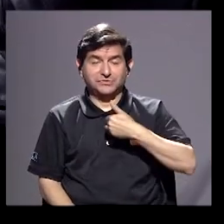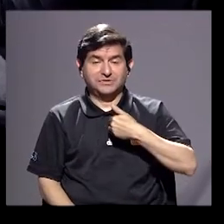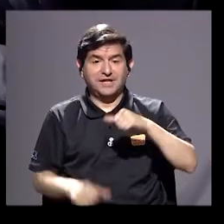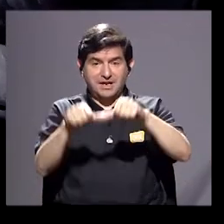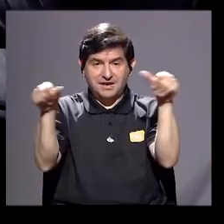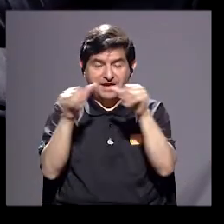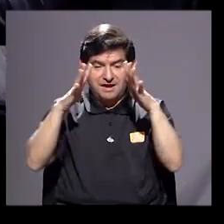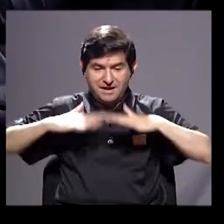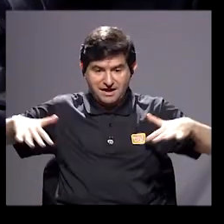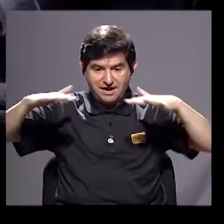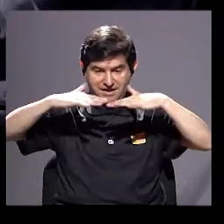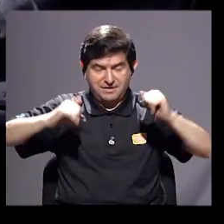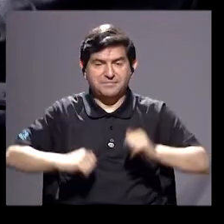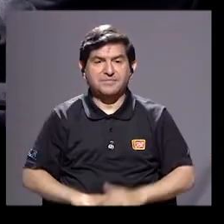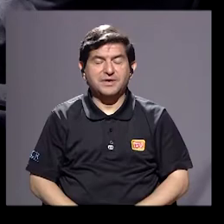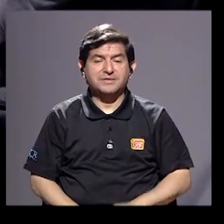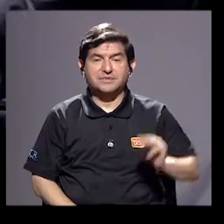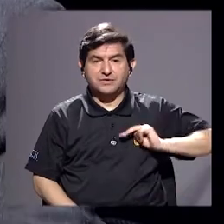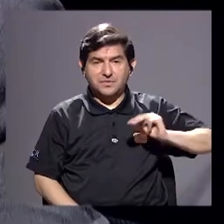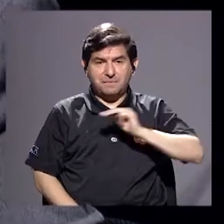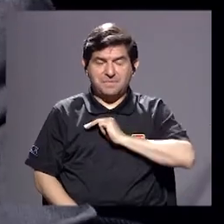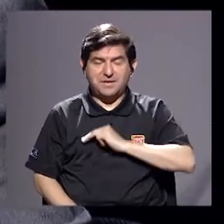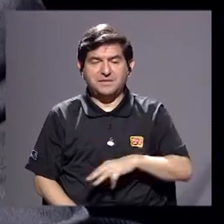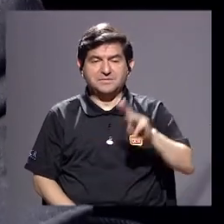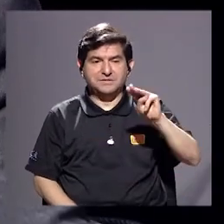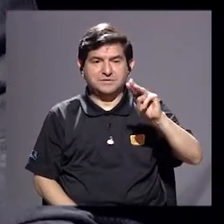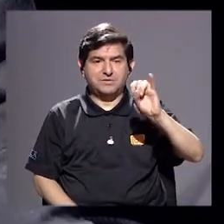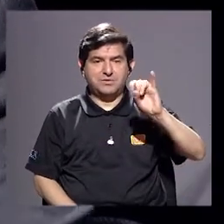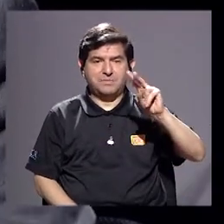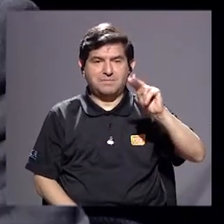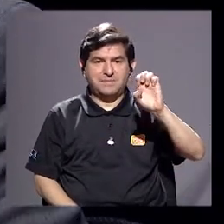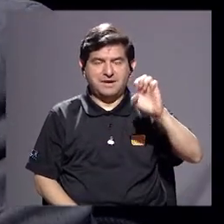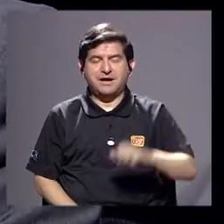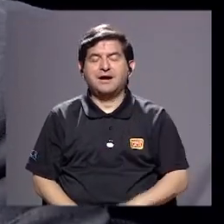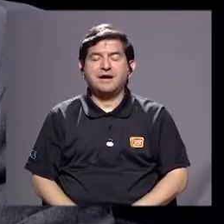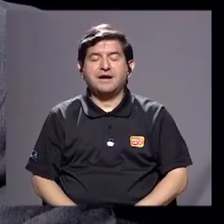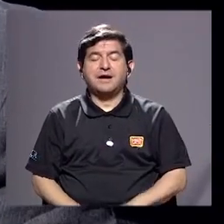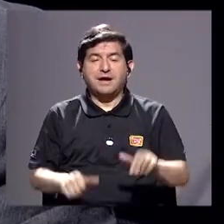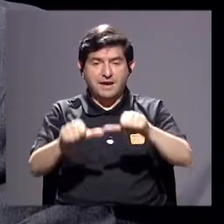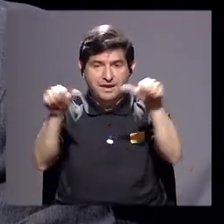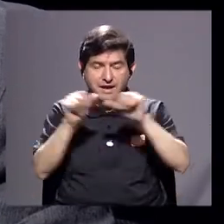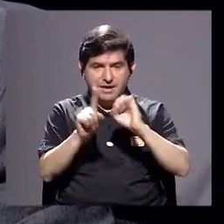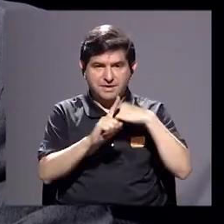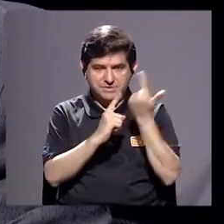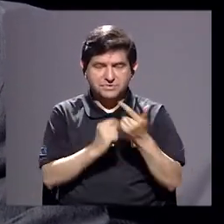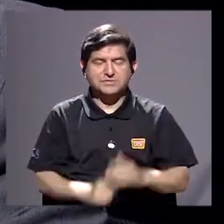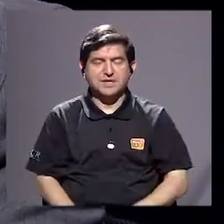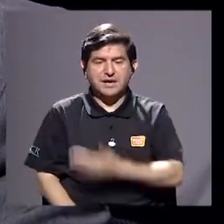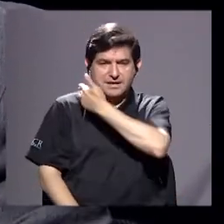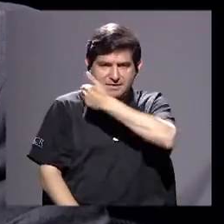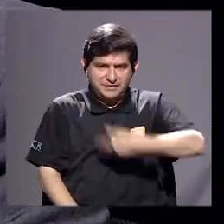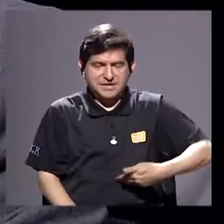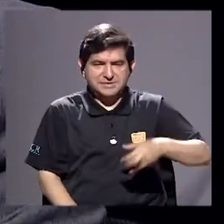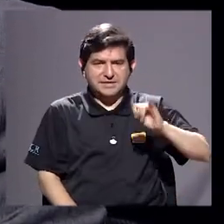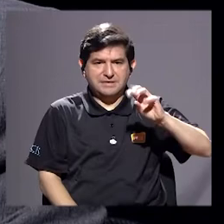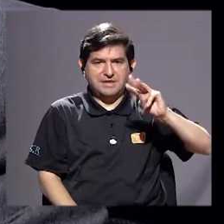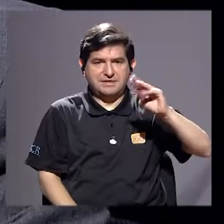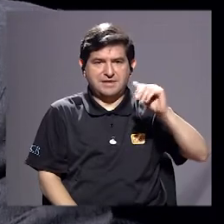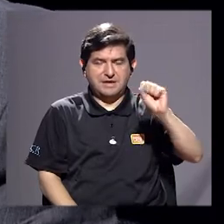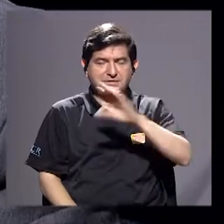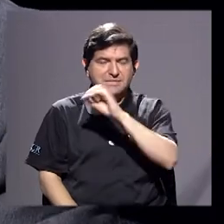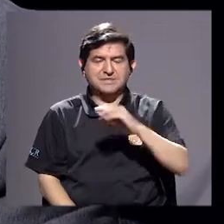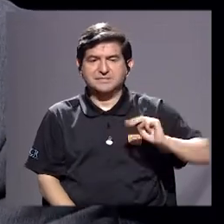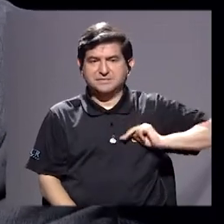ambiente con la representación del ministro del vinagre tenemos al sector social con la representación del presidente ejecutivo del imas y ministro de desarrollo social